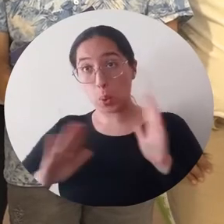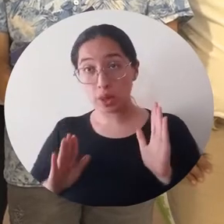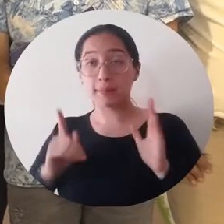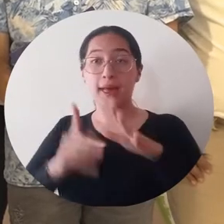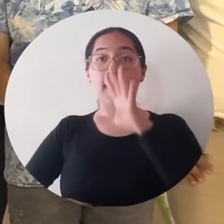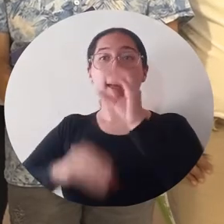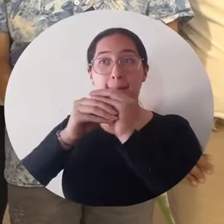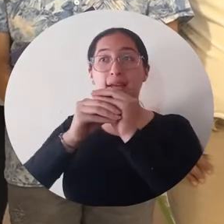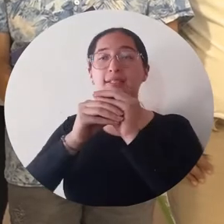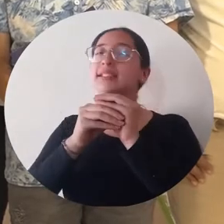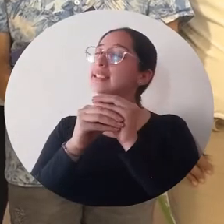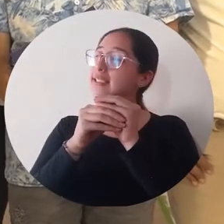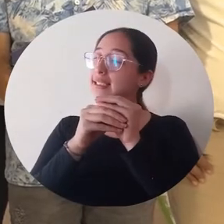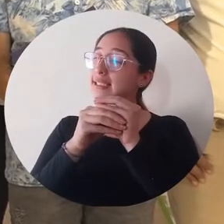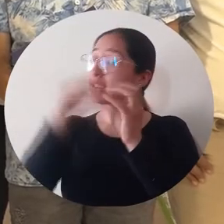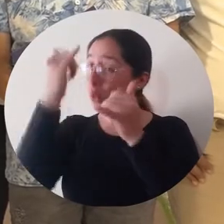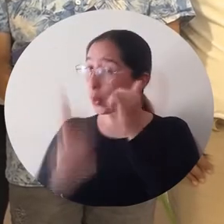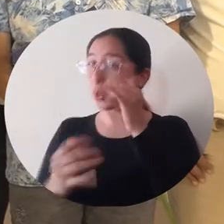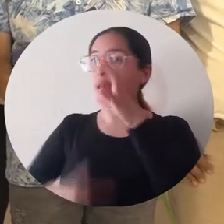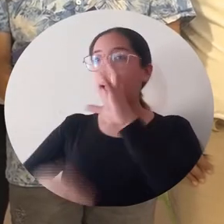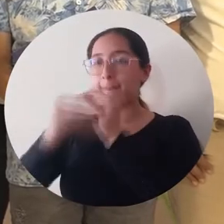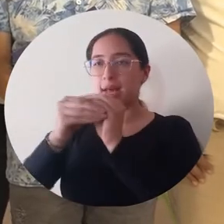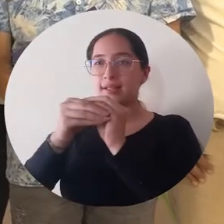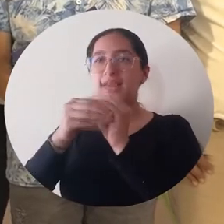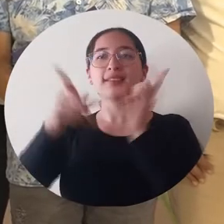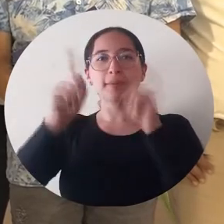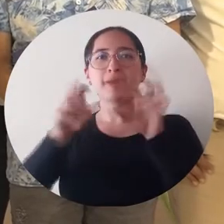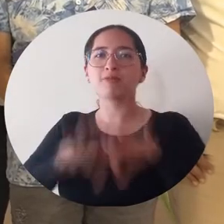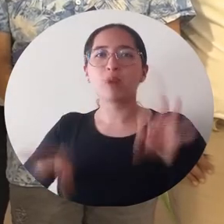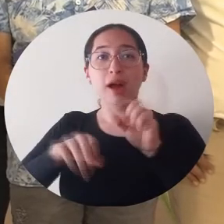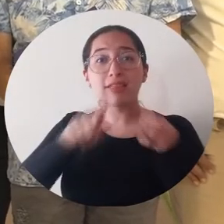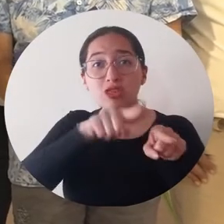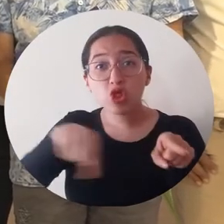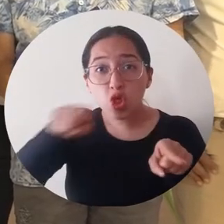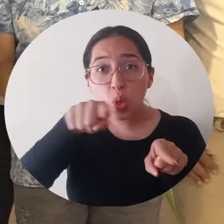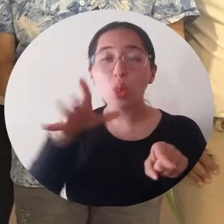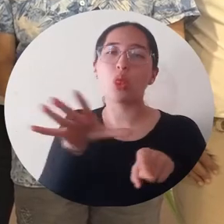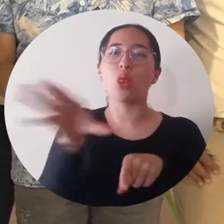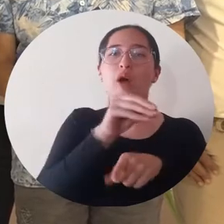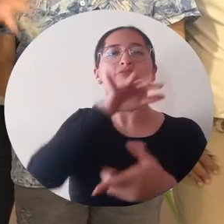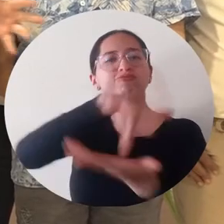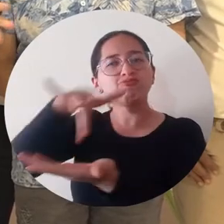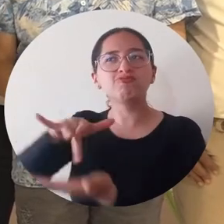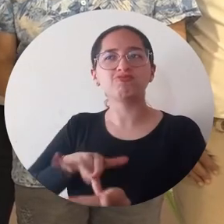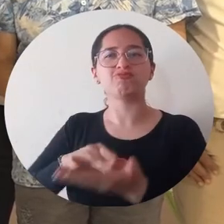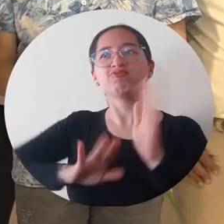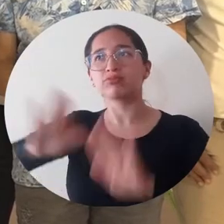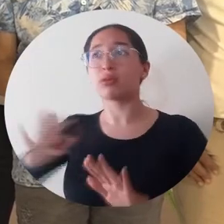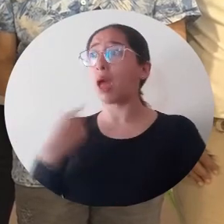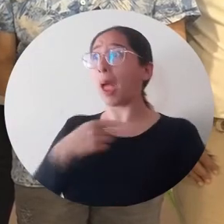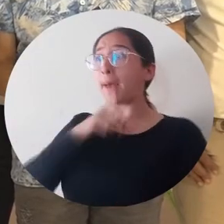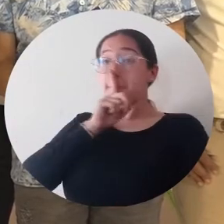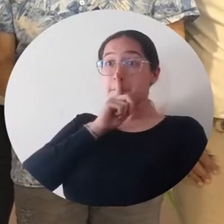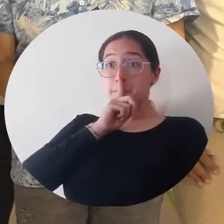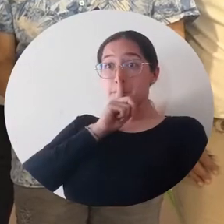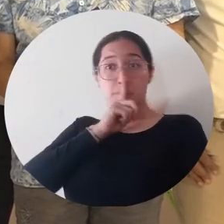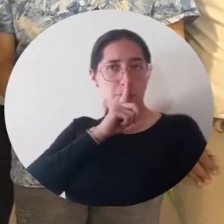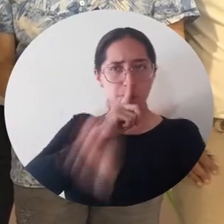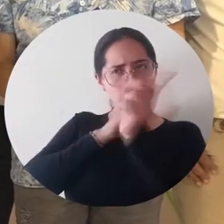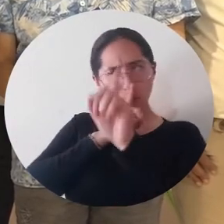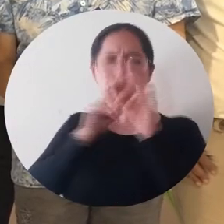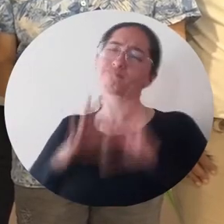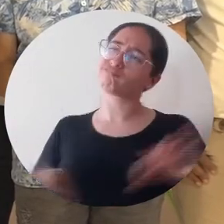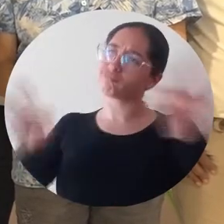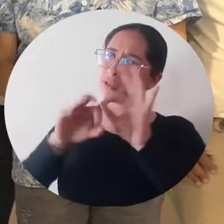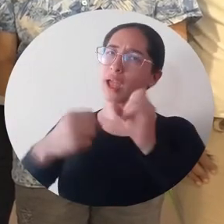solicitado en el país. Aquí estaremos con ese piloto dentro de este cuadrante. Y finalmente, se suma a todo